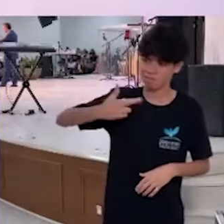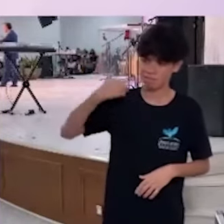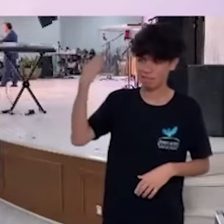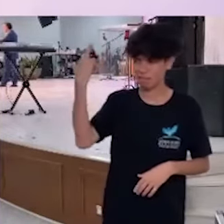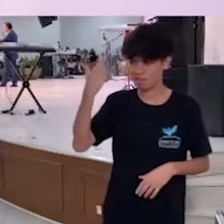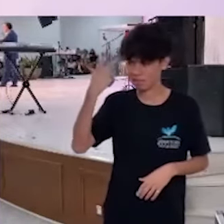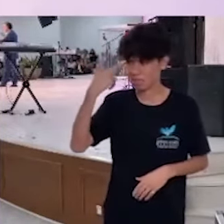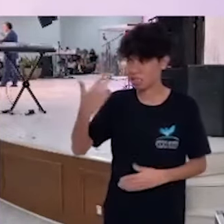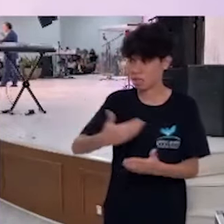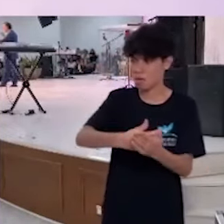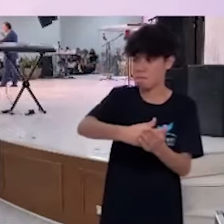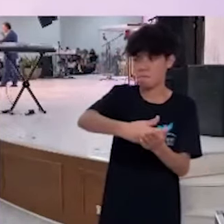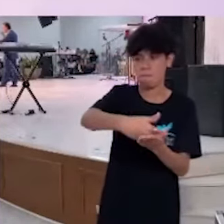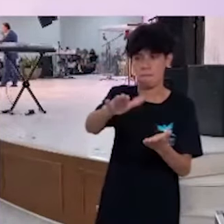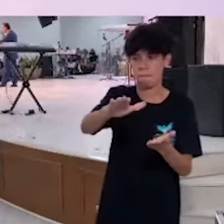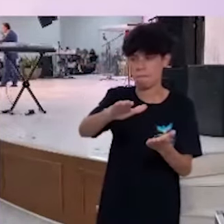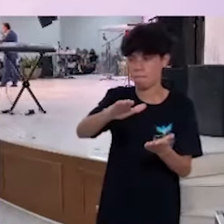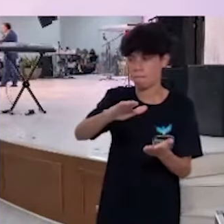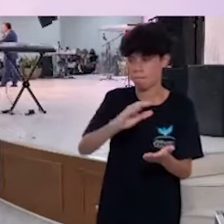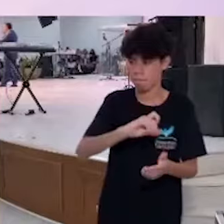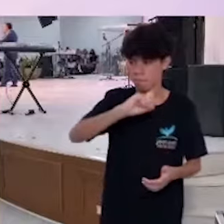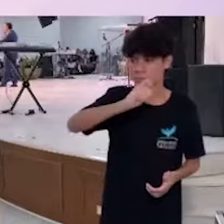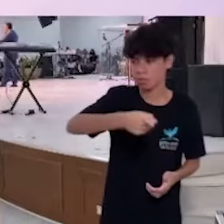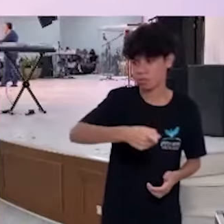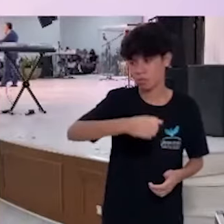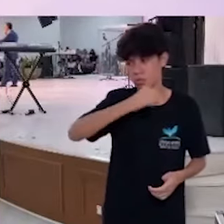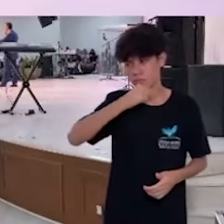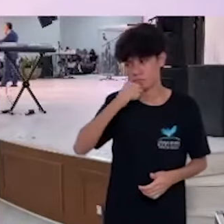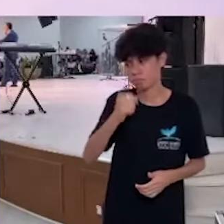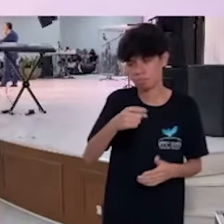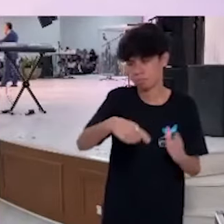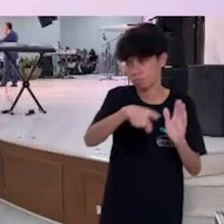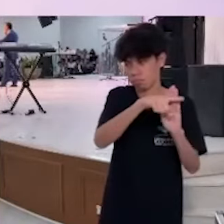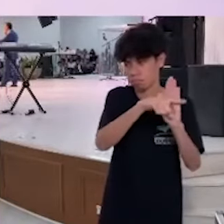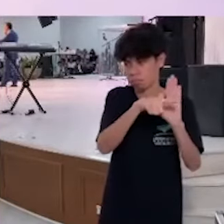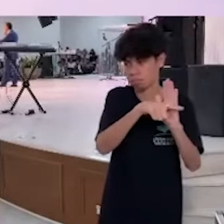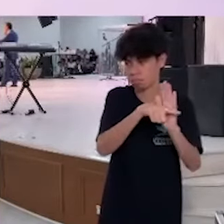la descalificación del ministerio.